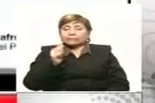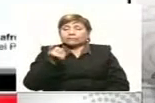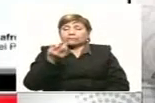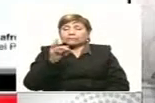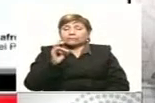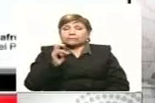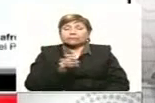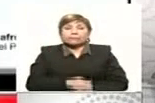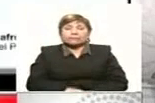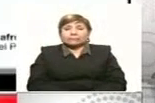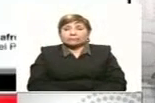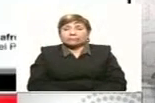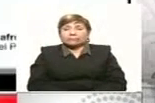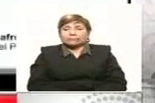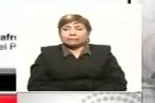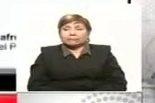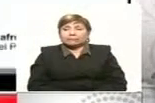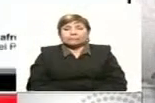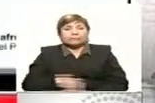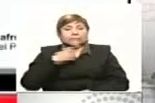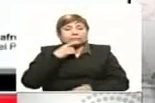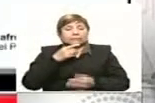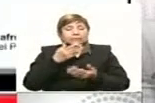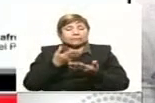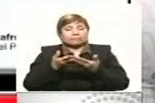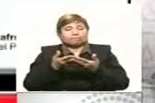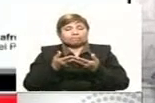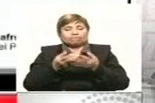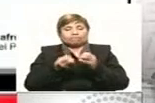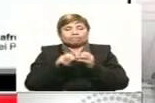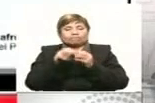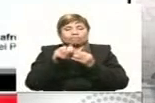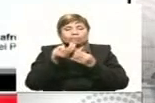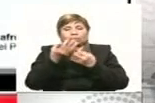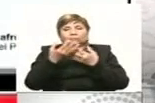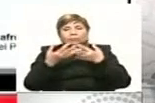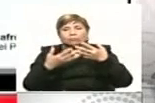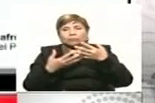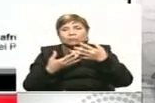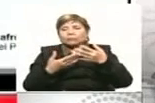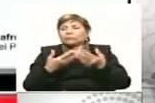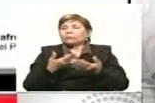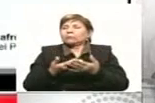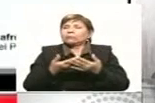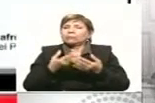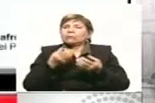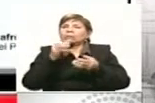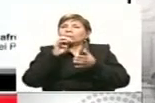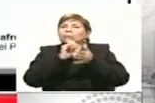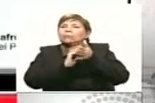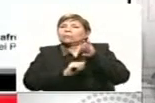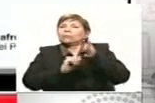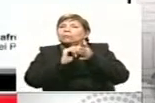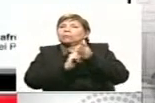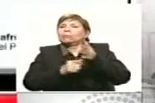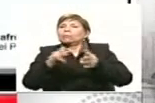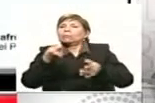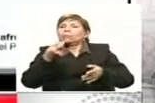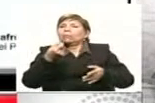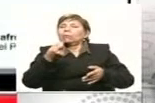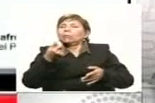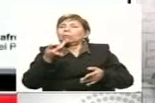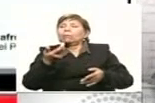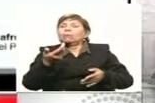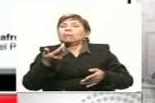27.517 en realidad es una cifra que podría confundir, porque hay que restarle el dinero